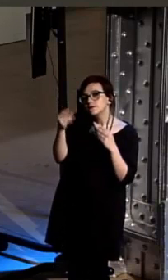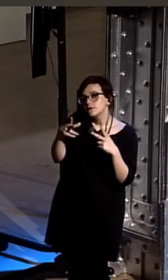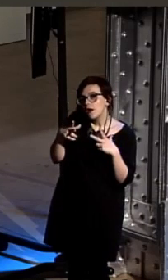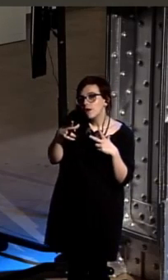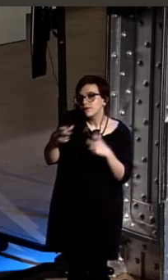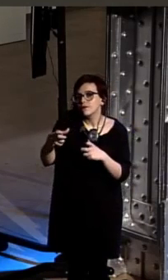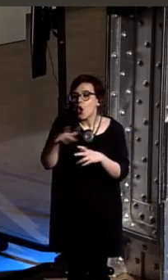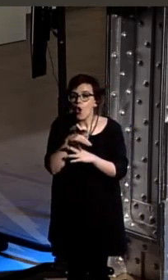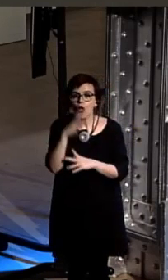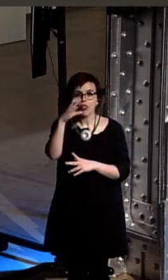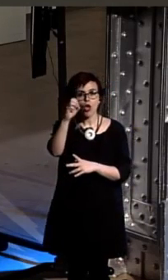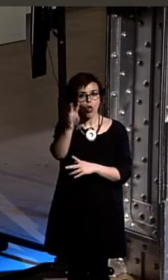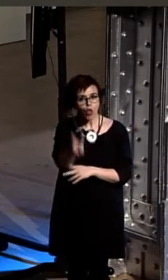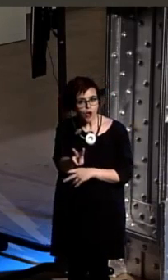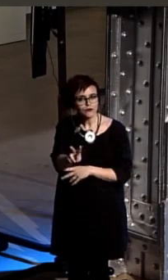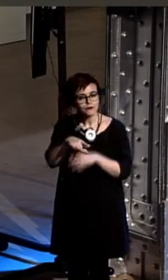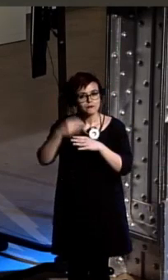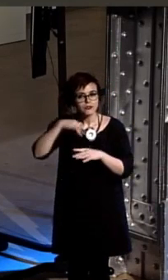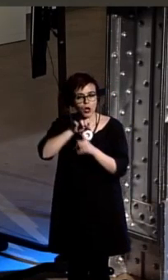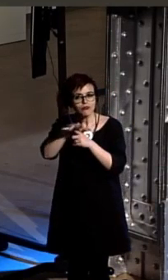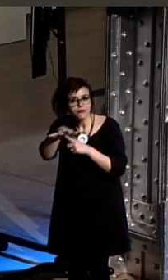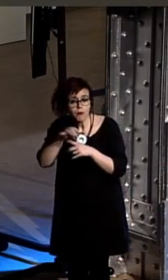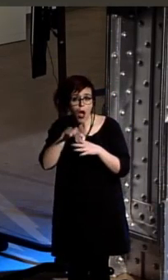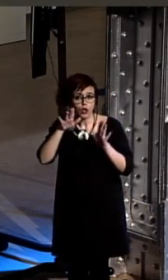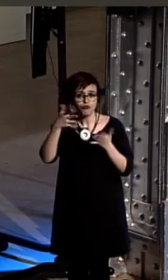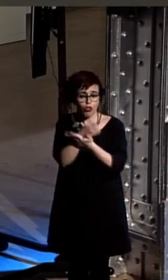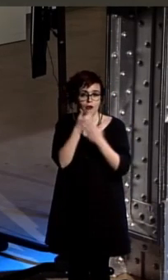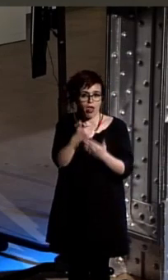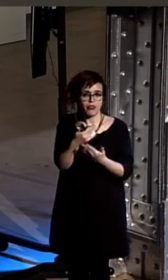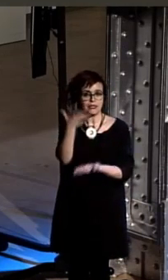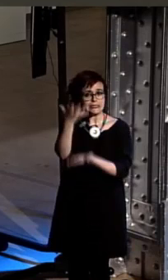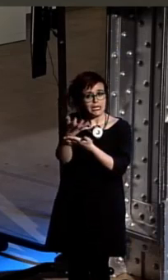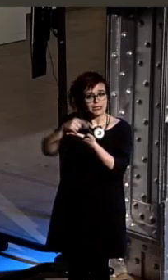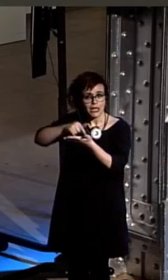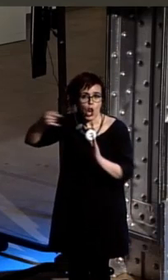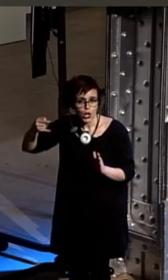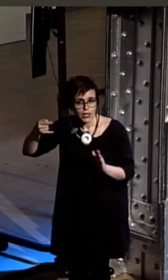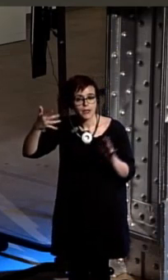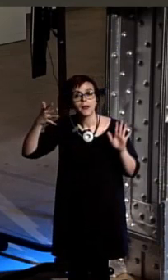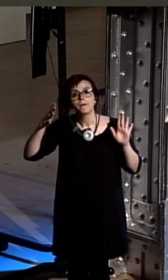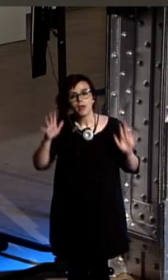emisión de CO2, todos los modelos son modelos computacionales hoy en día, que no se podrían existir sin tecnología.